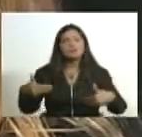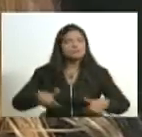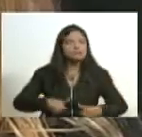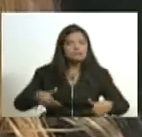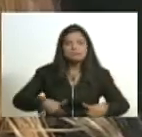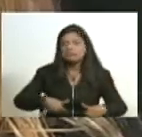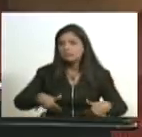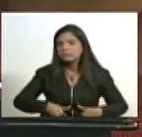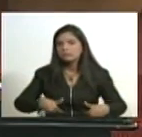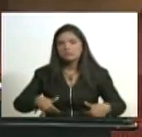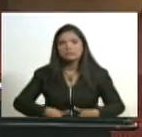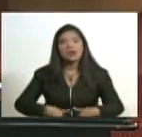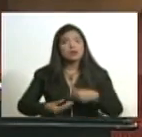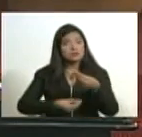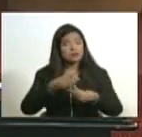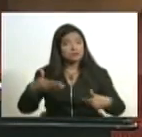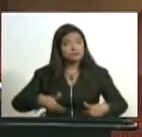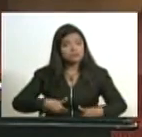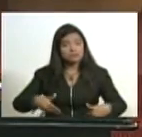hicieron lo imposible